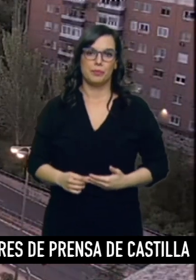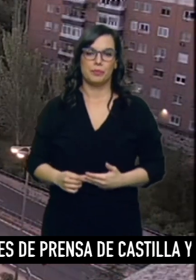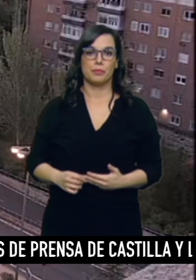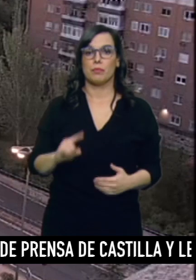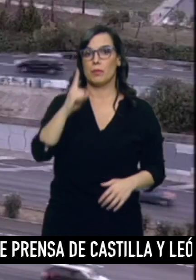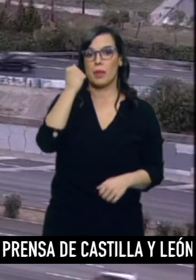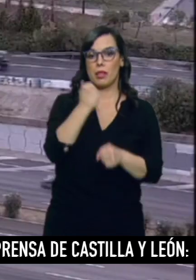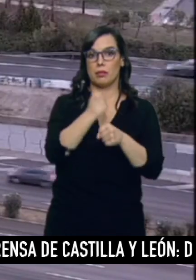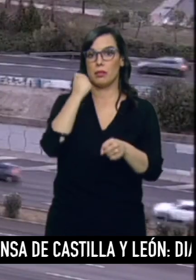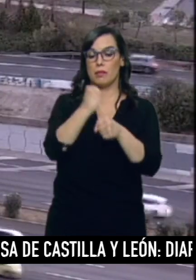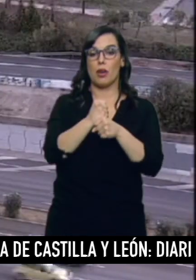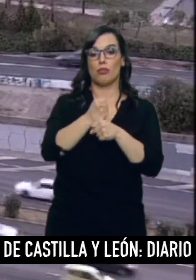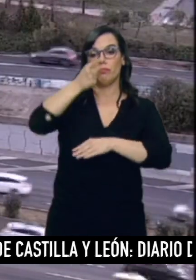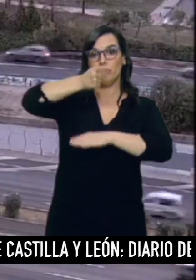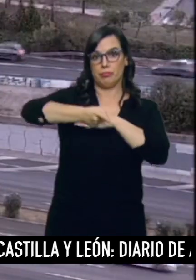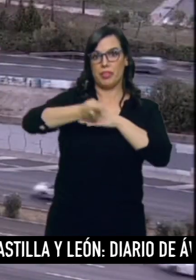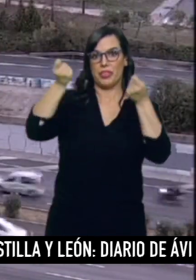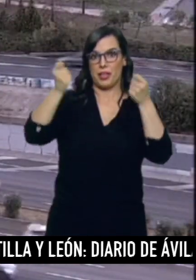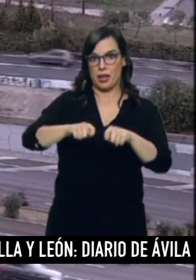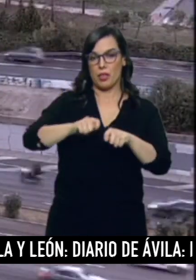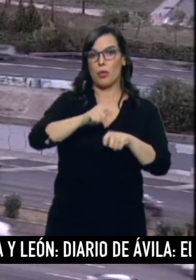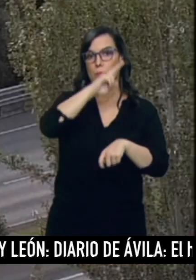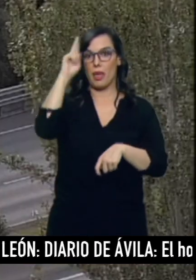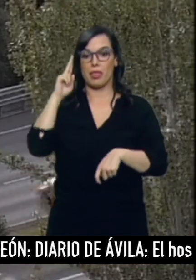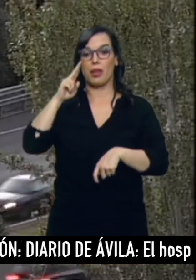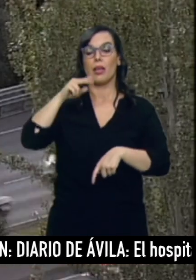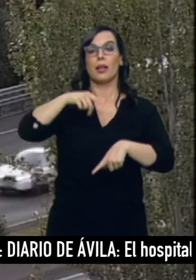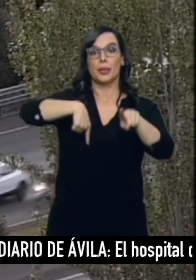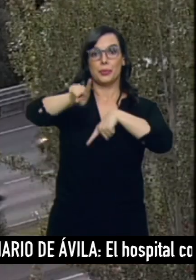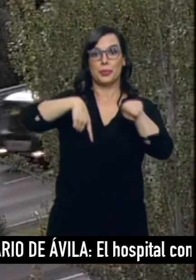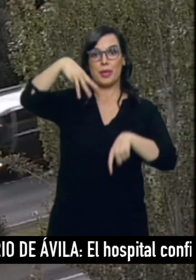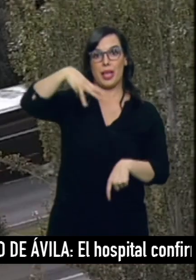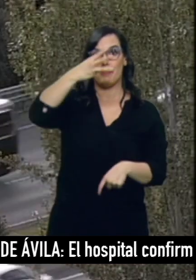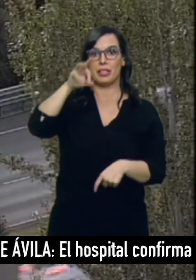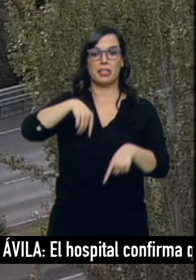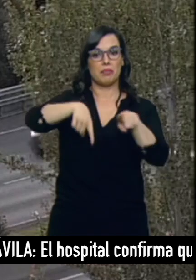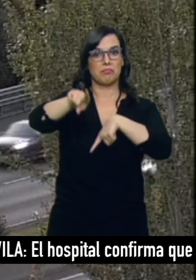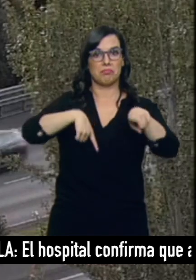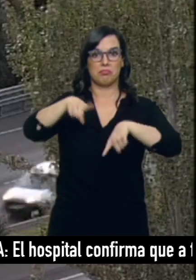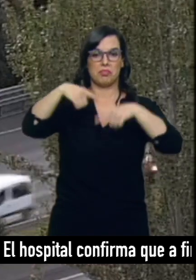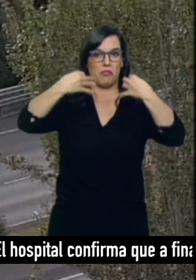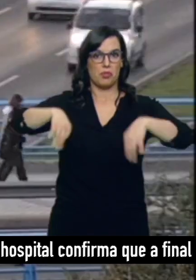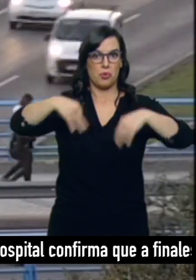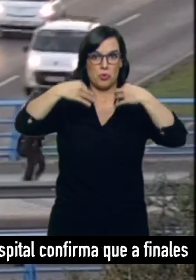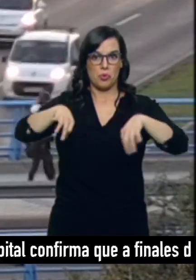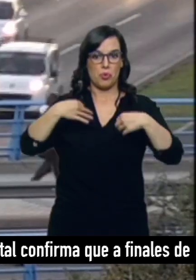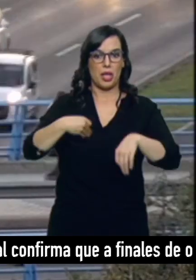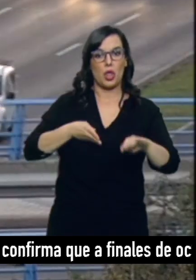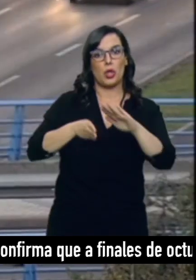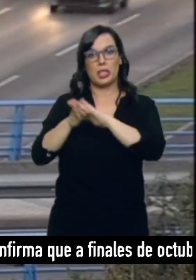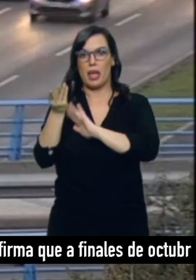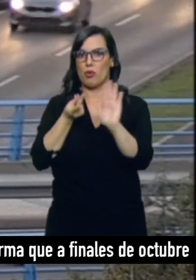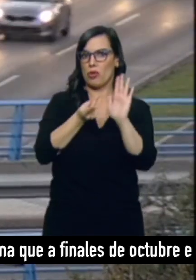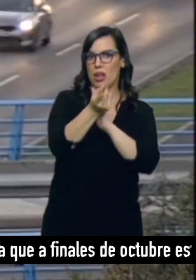Primer día laborable con el confinamiento perimetral, y la M30 ha amanecido con tráfico fluido tanto de entrada como de salida de la